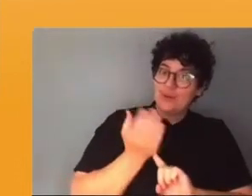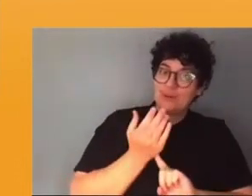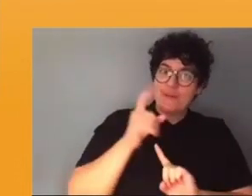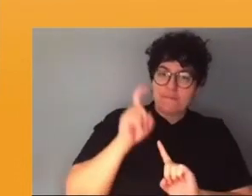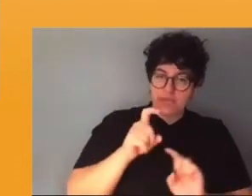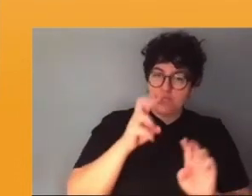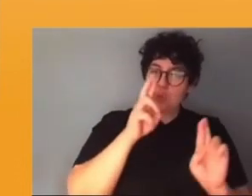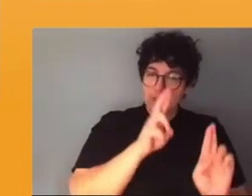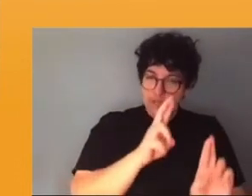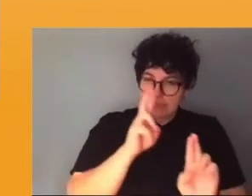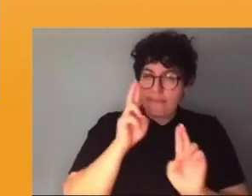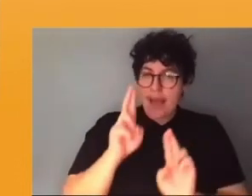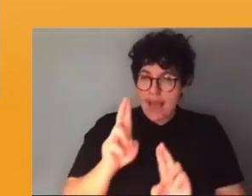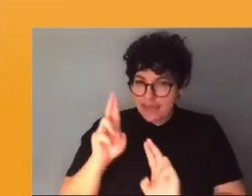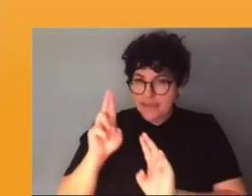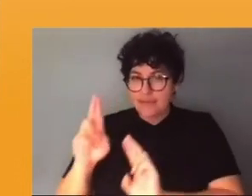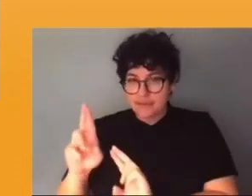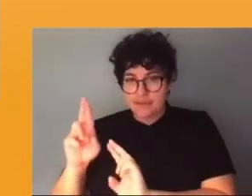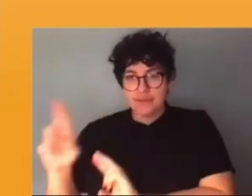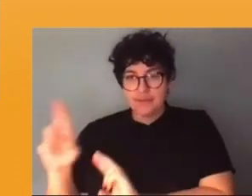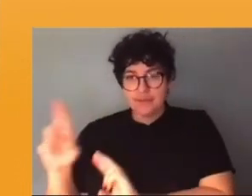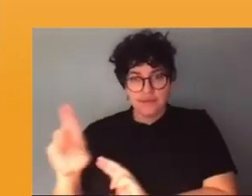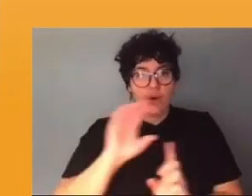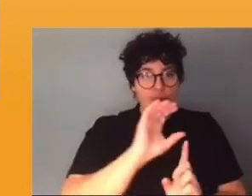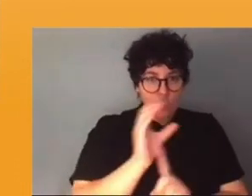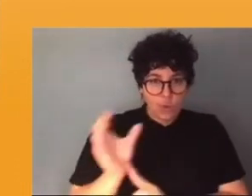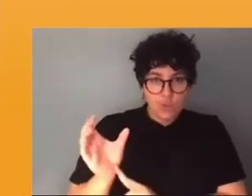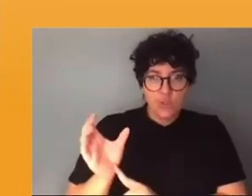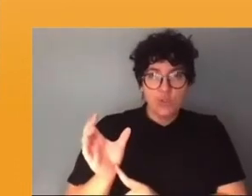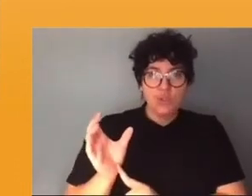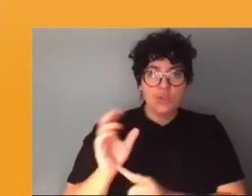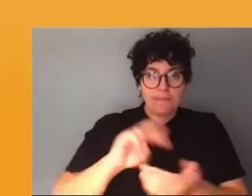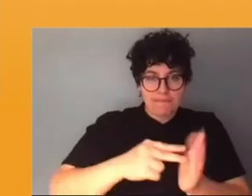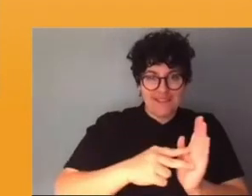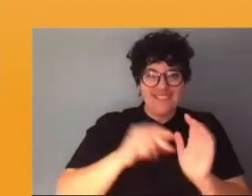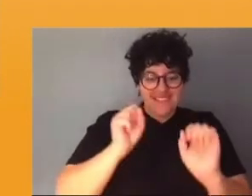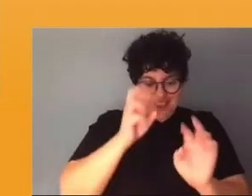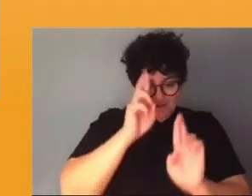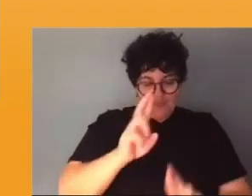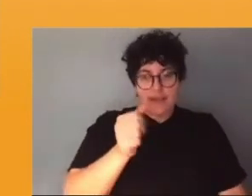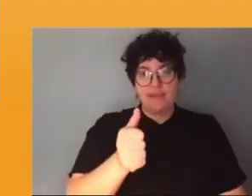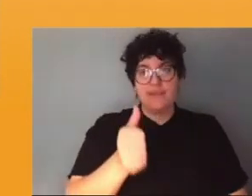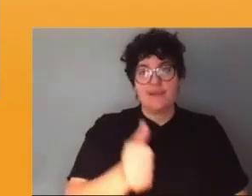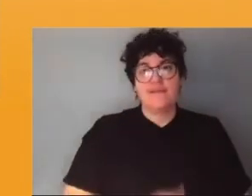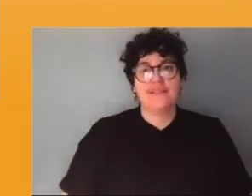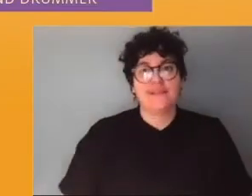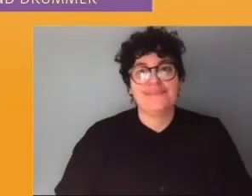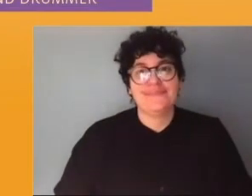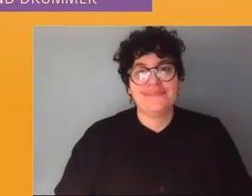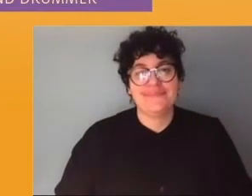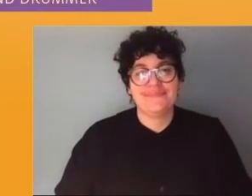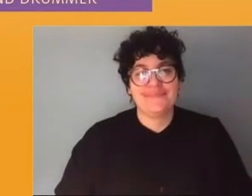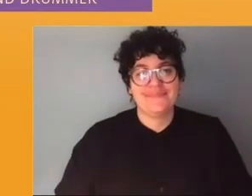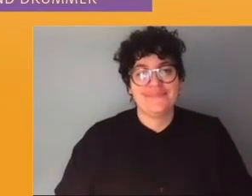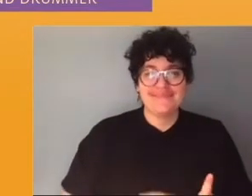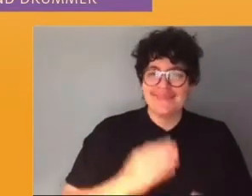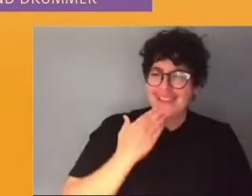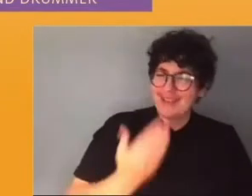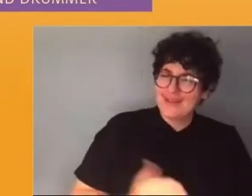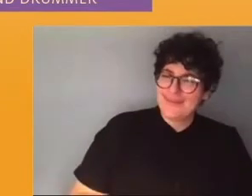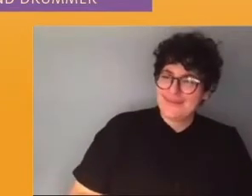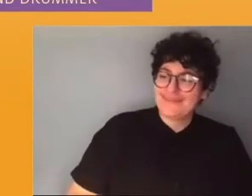que necesitan respetarlas para que se puedan respetar ustedes. Gracias.